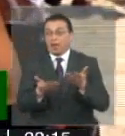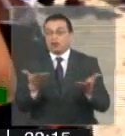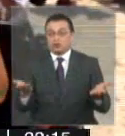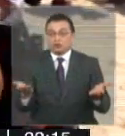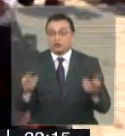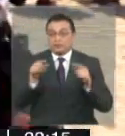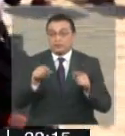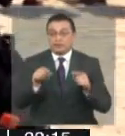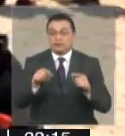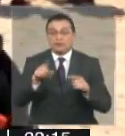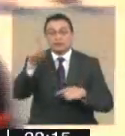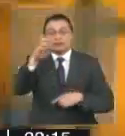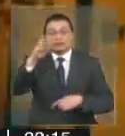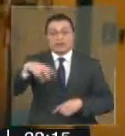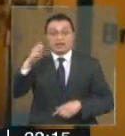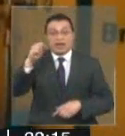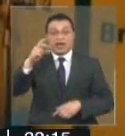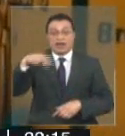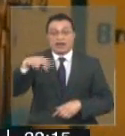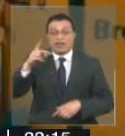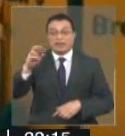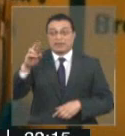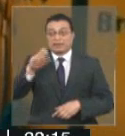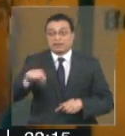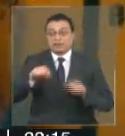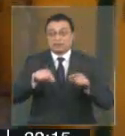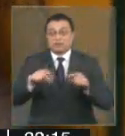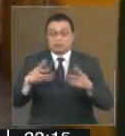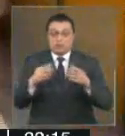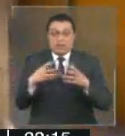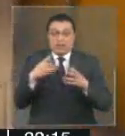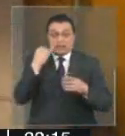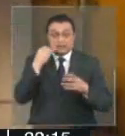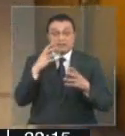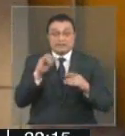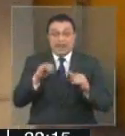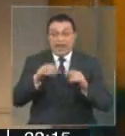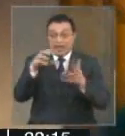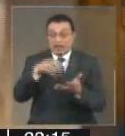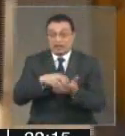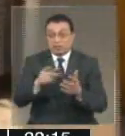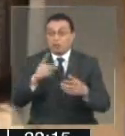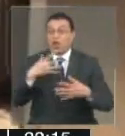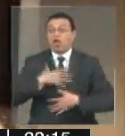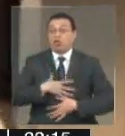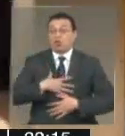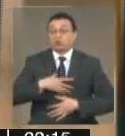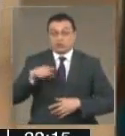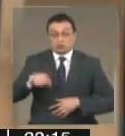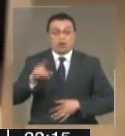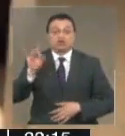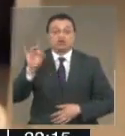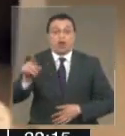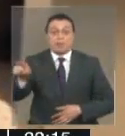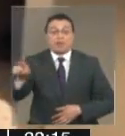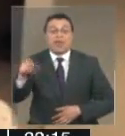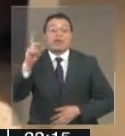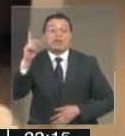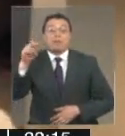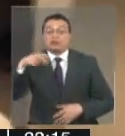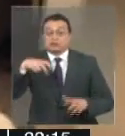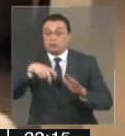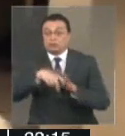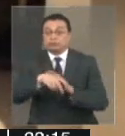es la isla de San Andrés, una isla de 27 kilómetros cuadrados. Eso es un bar, eso es una ducha exclusiva para personas con